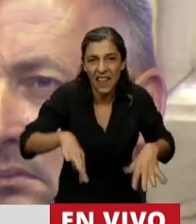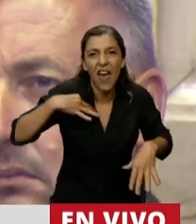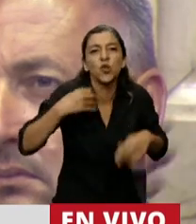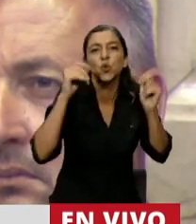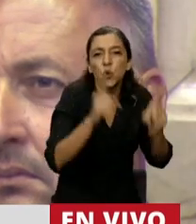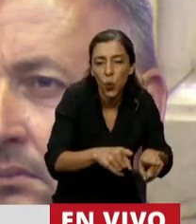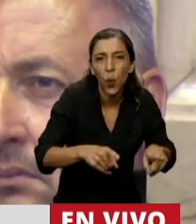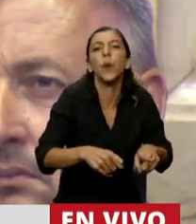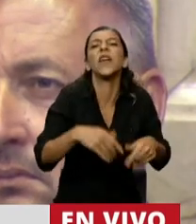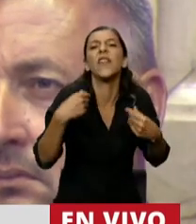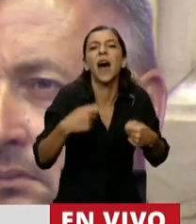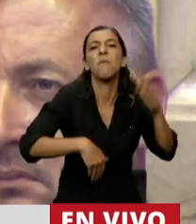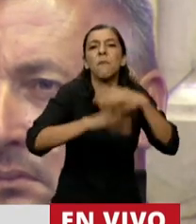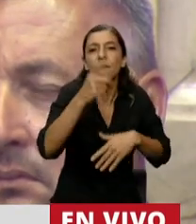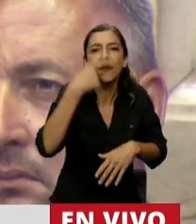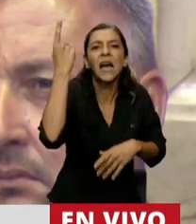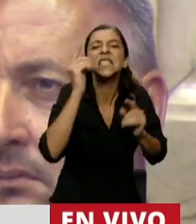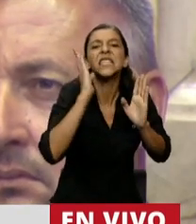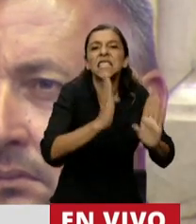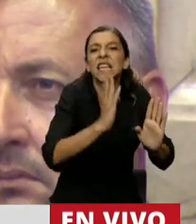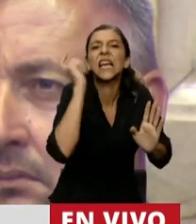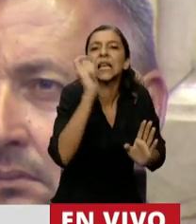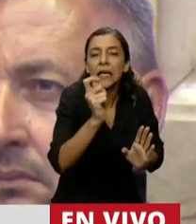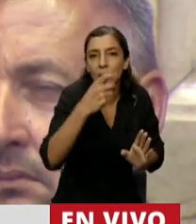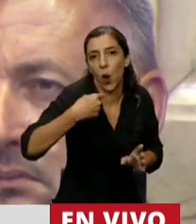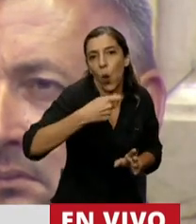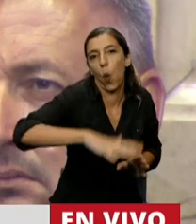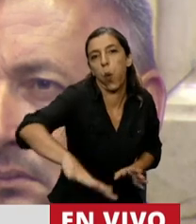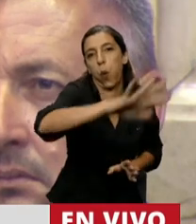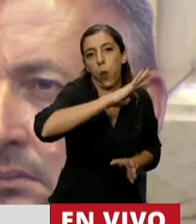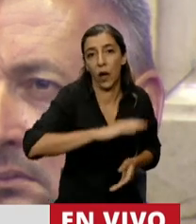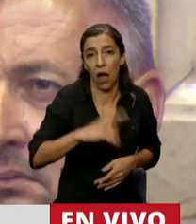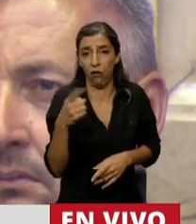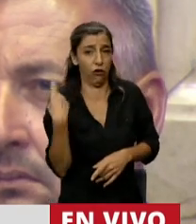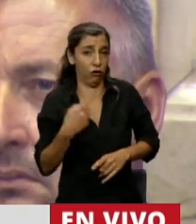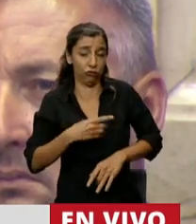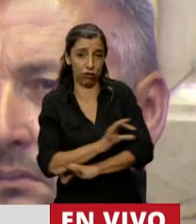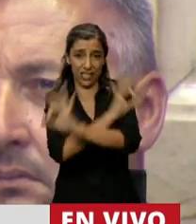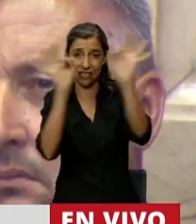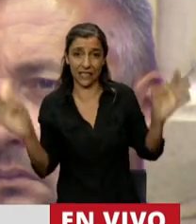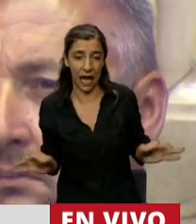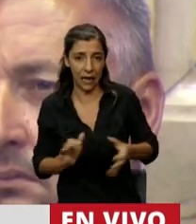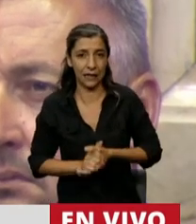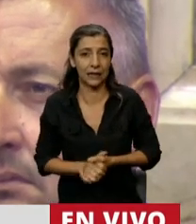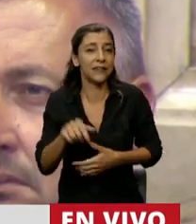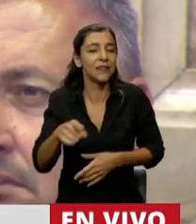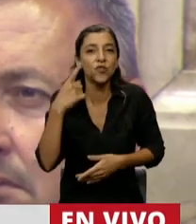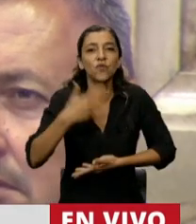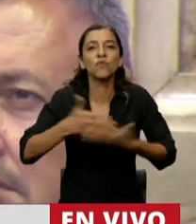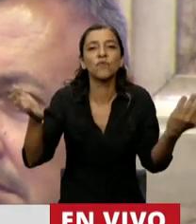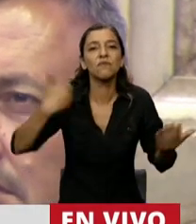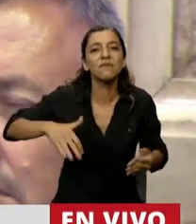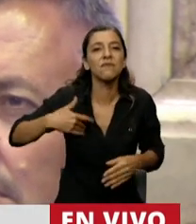nada, todo al revés. No hay política, no hay proyecto de país. El oficialismo, sus aliados,